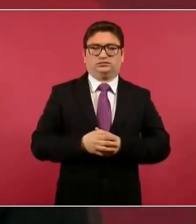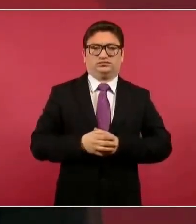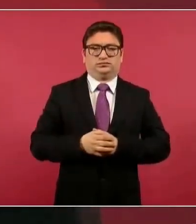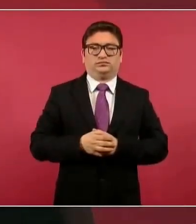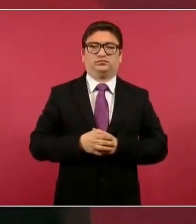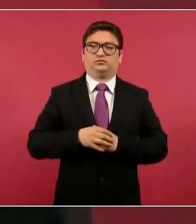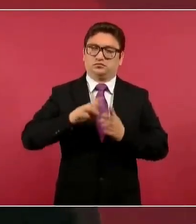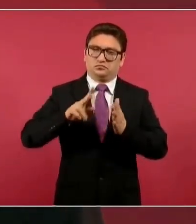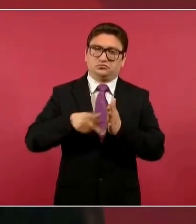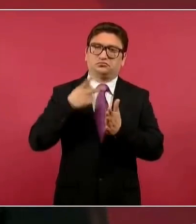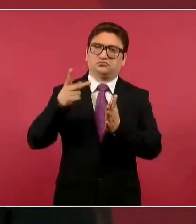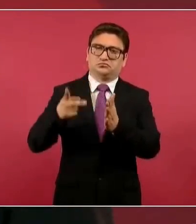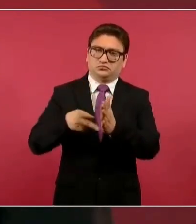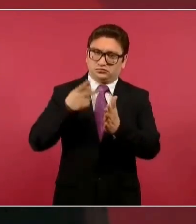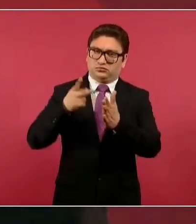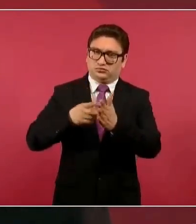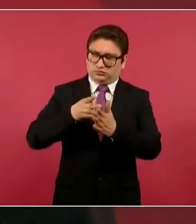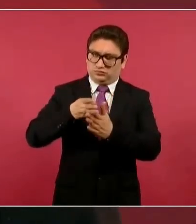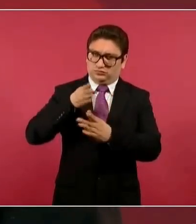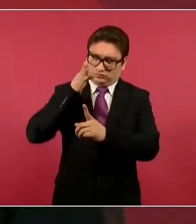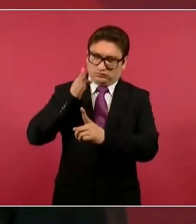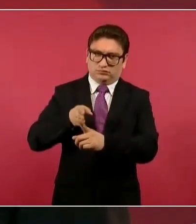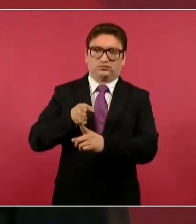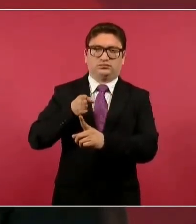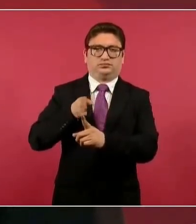Hay que estar